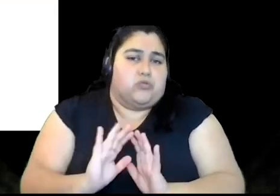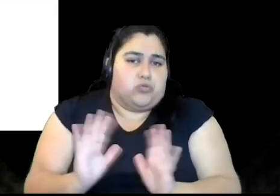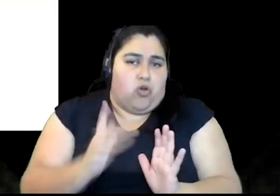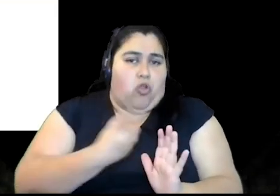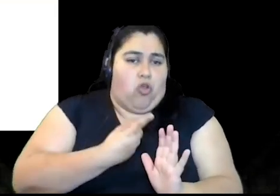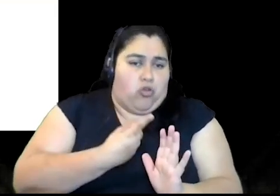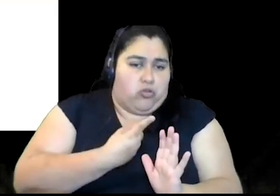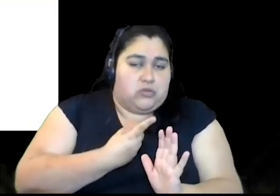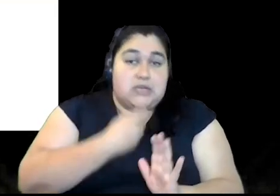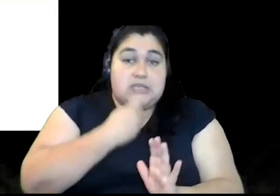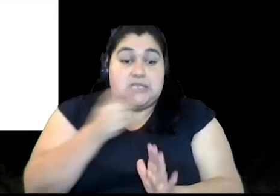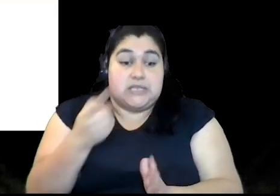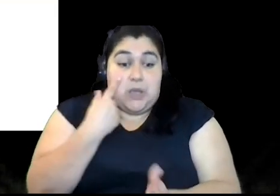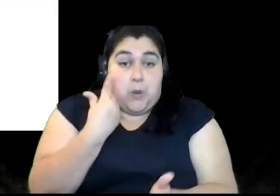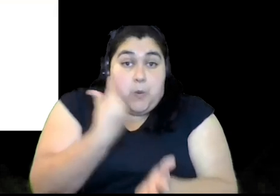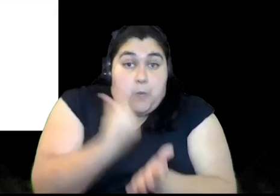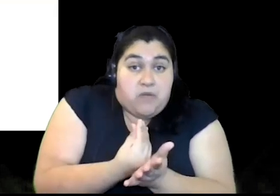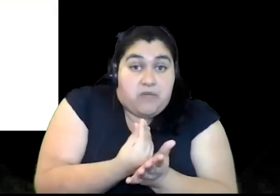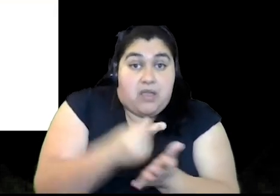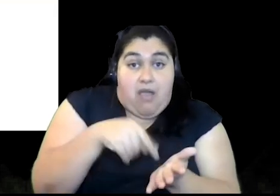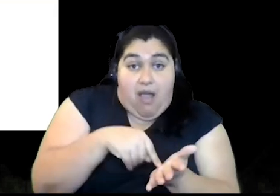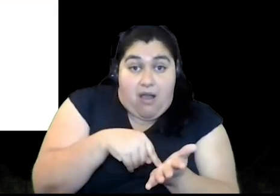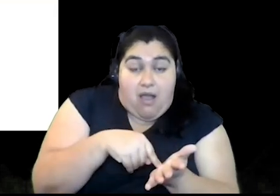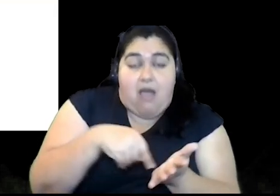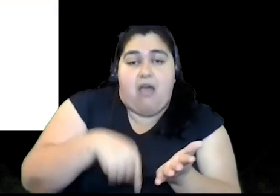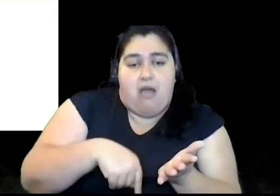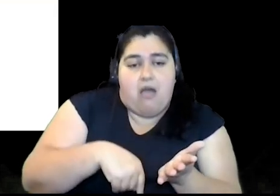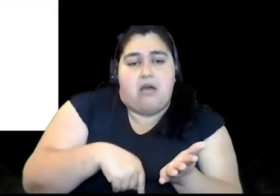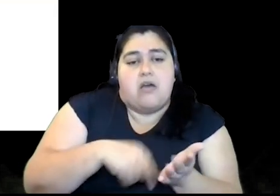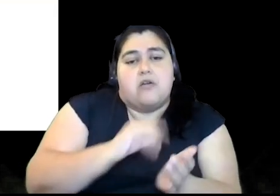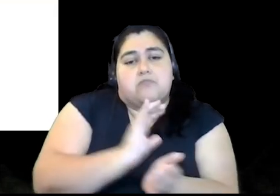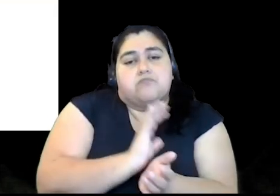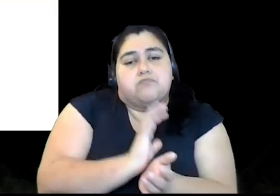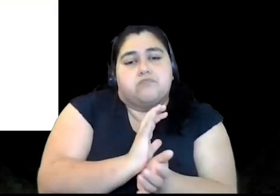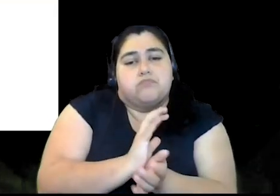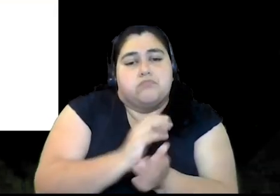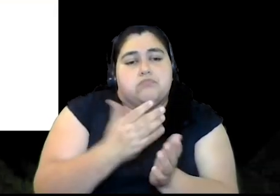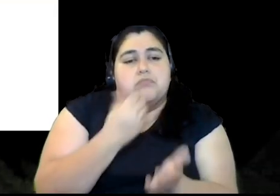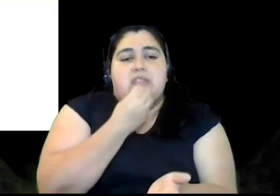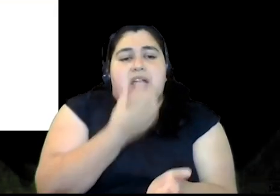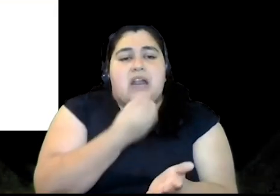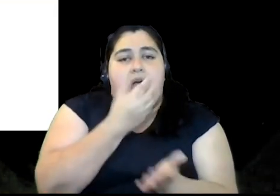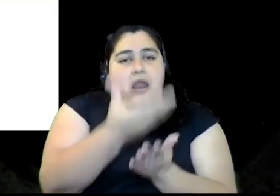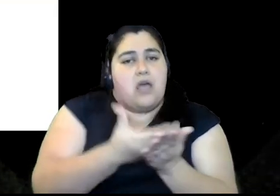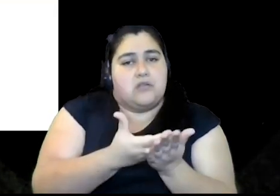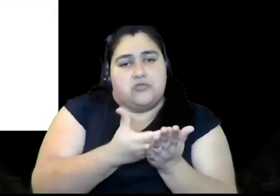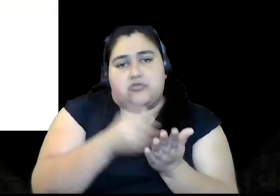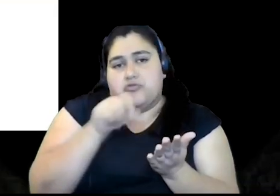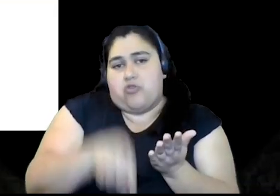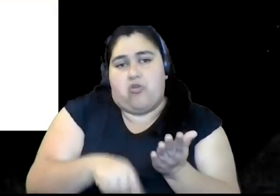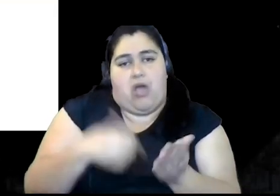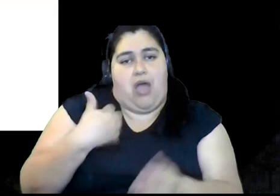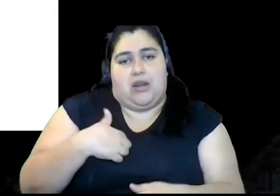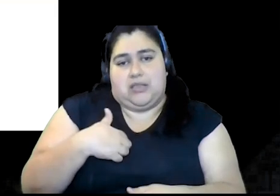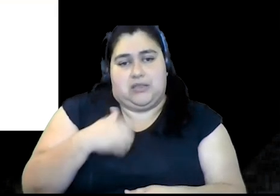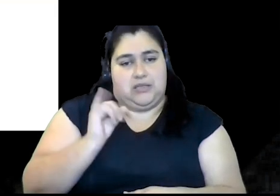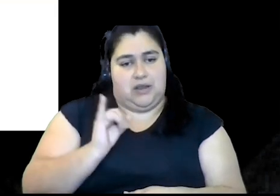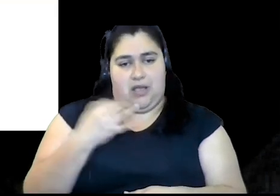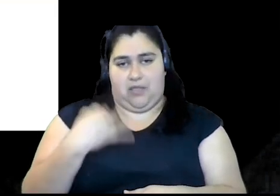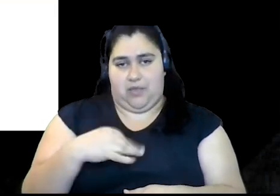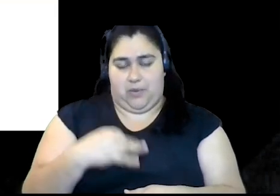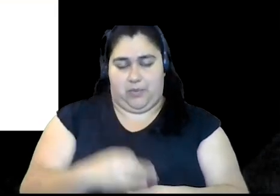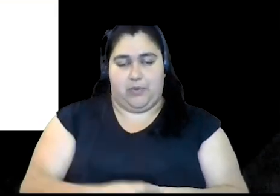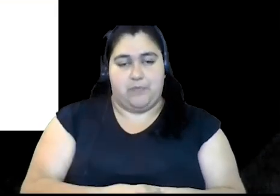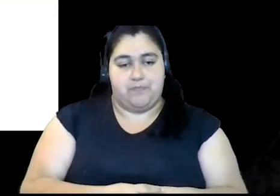deceso, si tenía residencia fiscal argentina, la sucesión indivisa tiene residencia fiscal argentina,